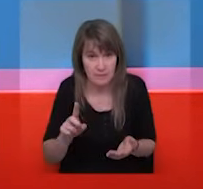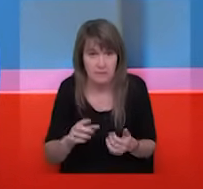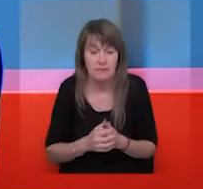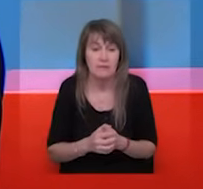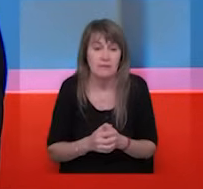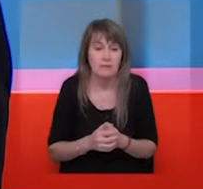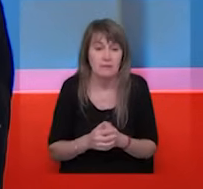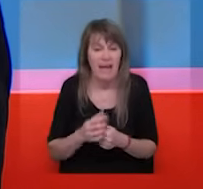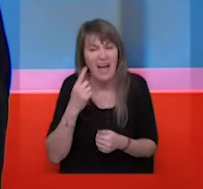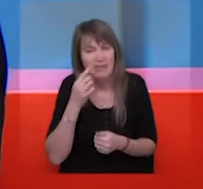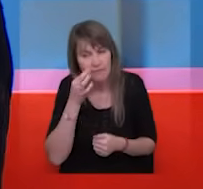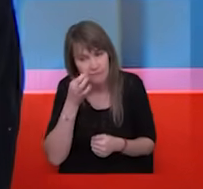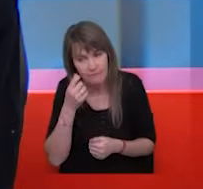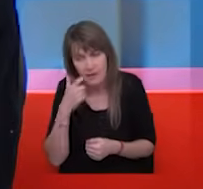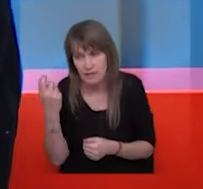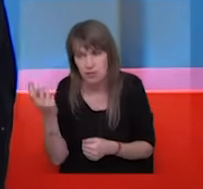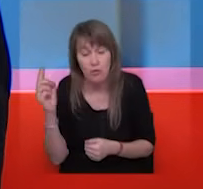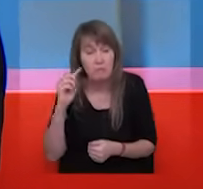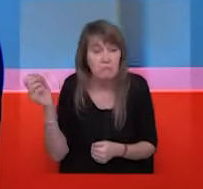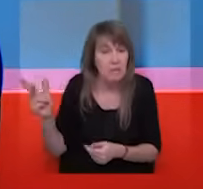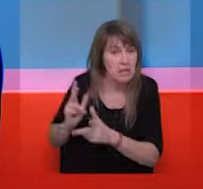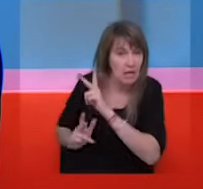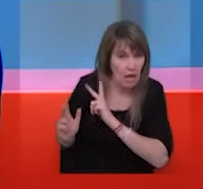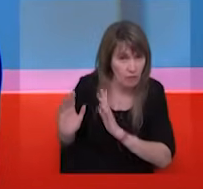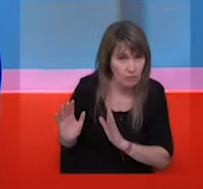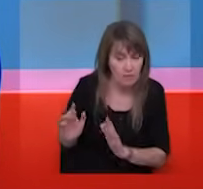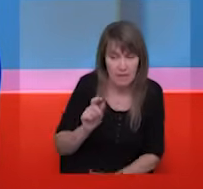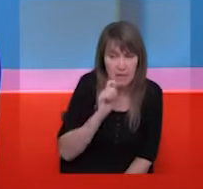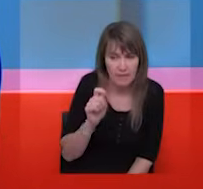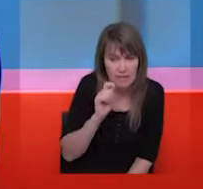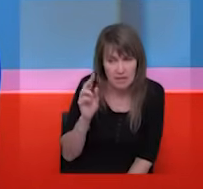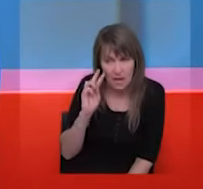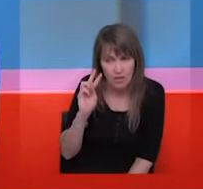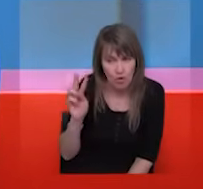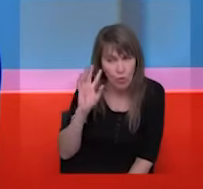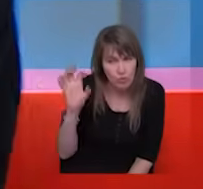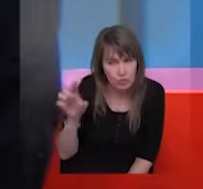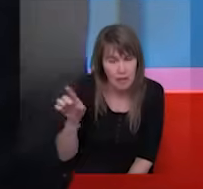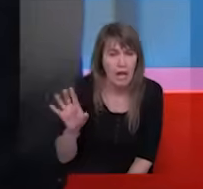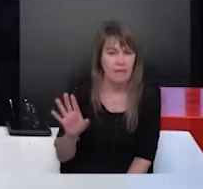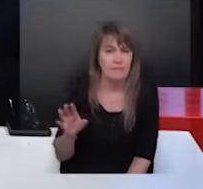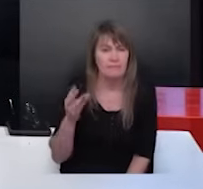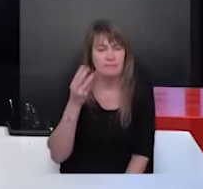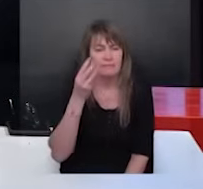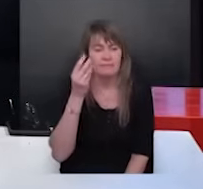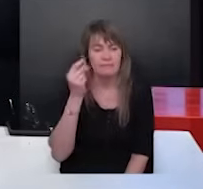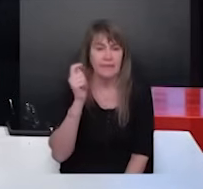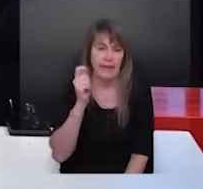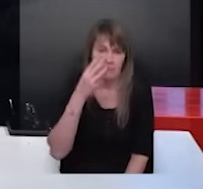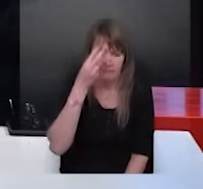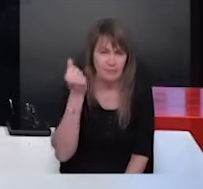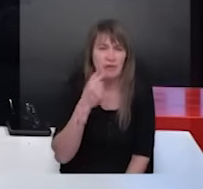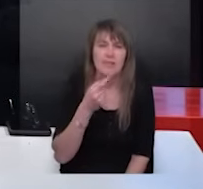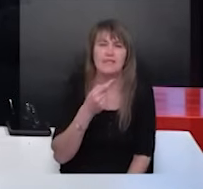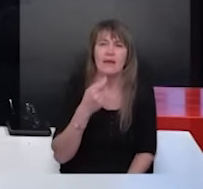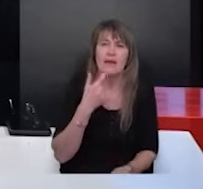voy a ver si lo confirmo pero escuché eso en un en una entrevista No recuerdo quién Pero bueno no